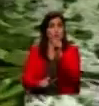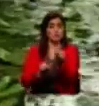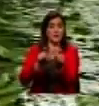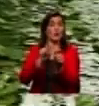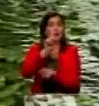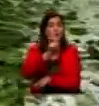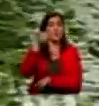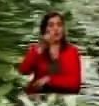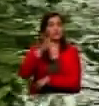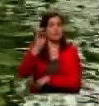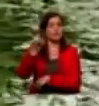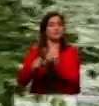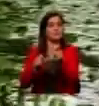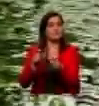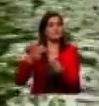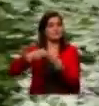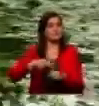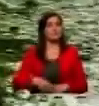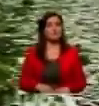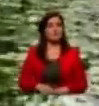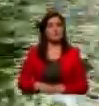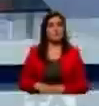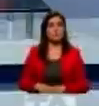personas. Carlos Acoto, 24 horas.